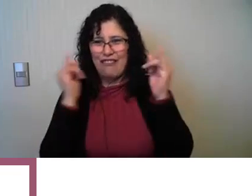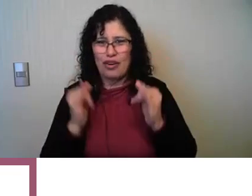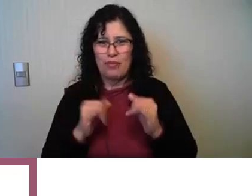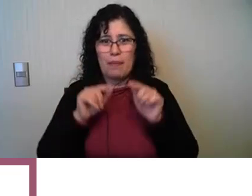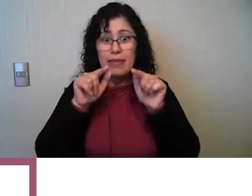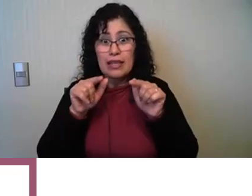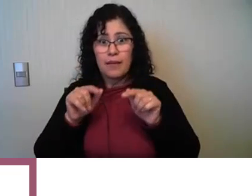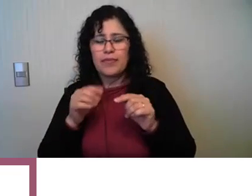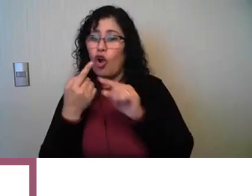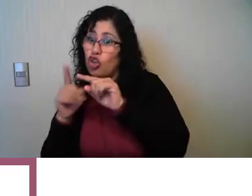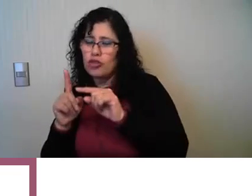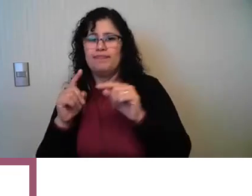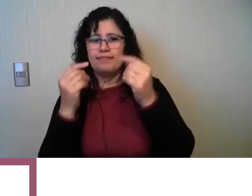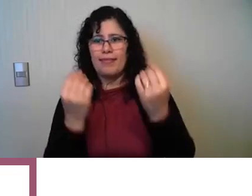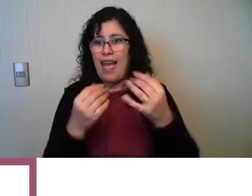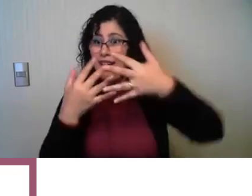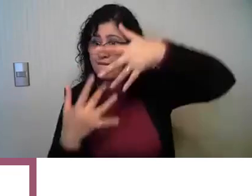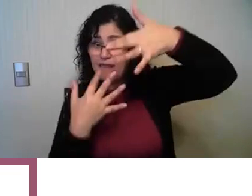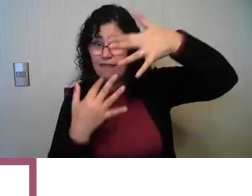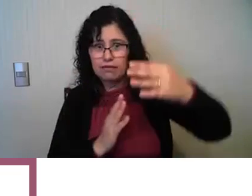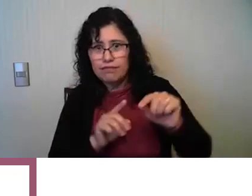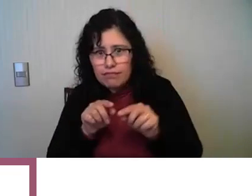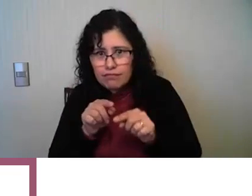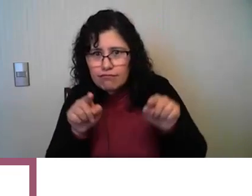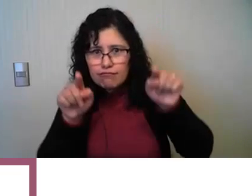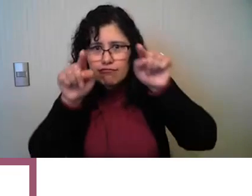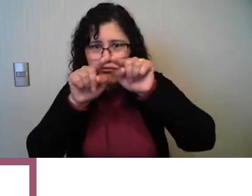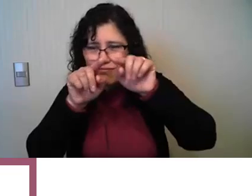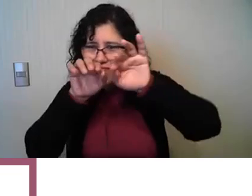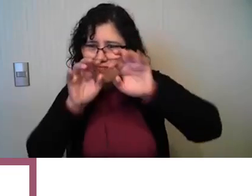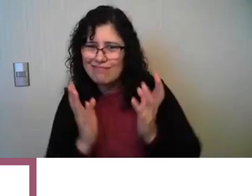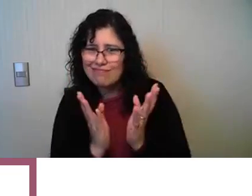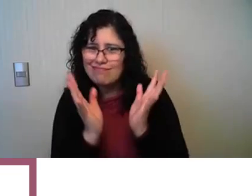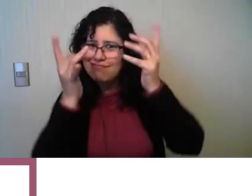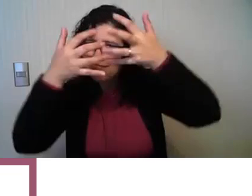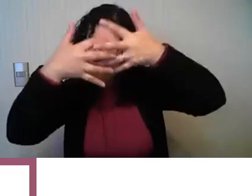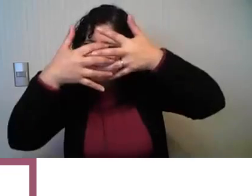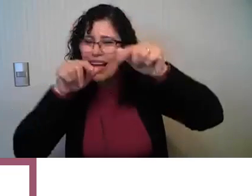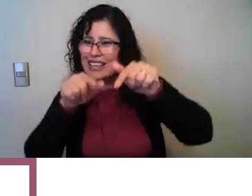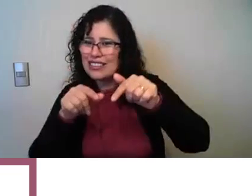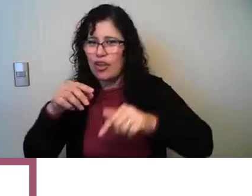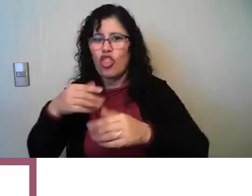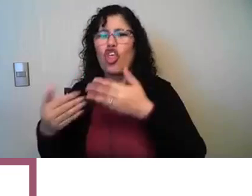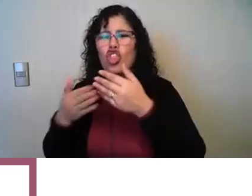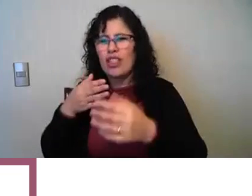corresponden a entrada que viene desde el pedúnculo cerebeloso, ¿cierto?